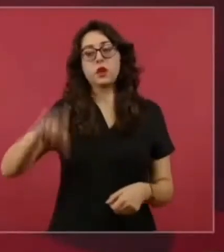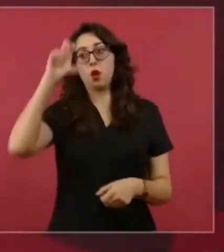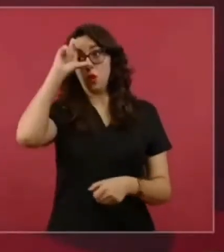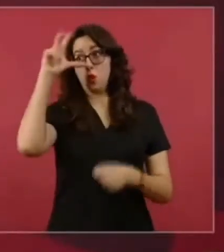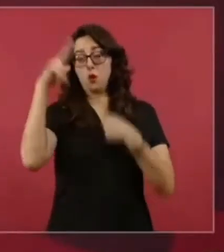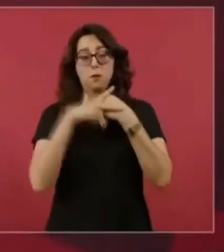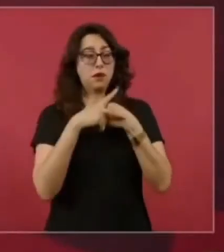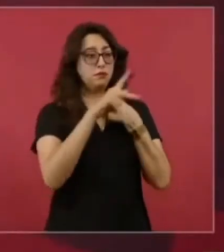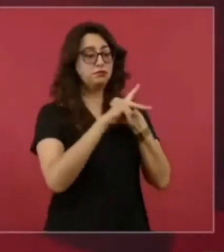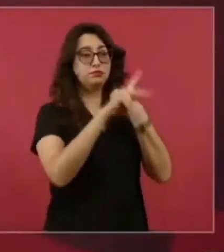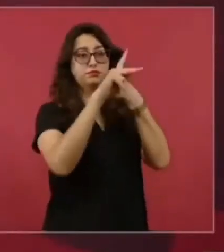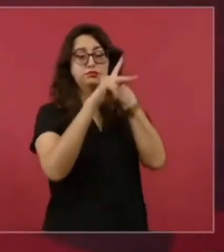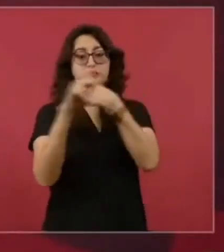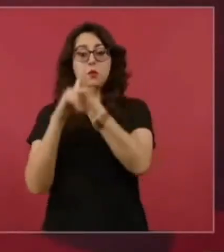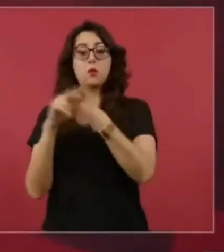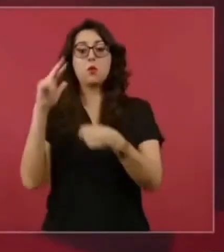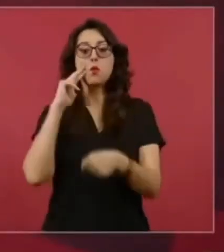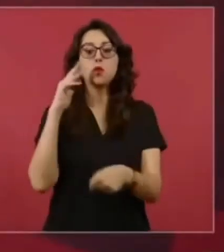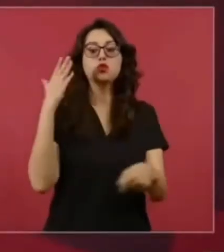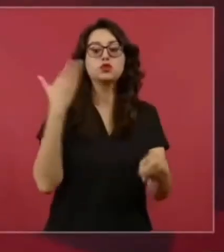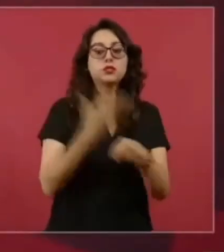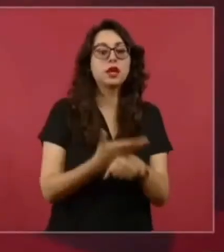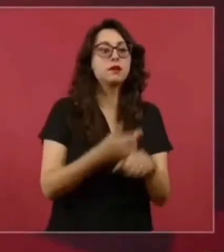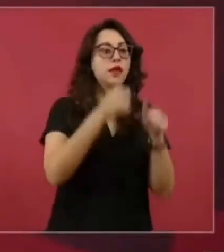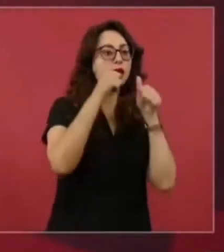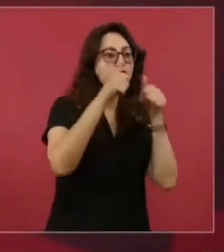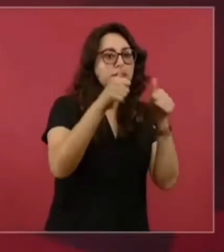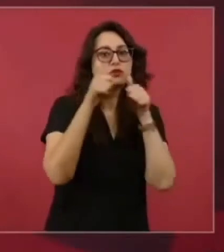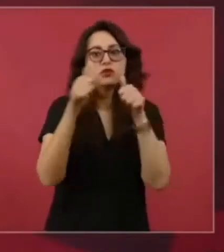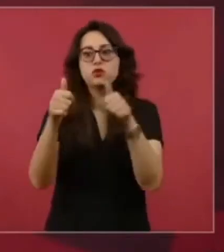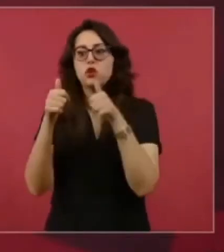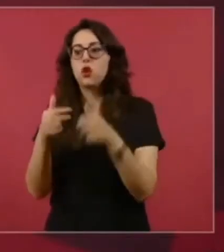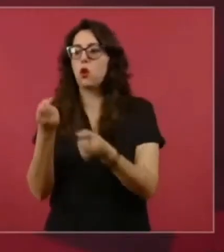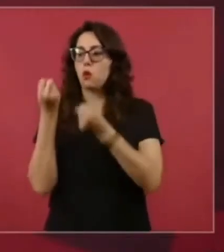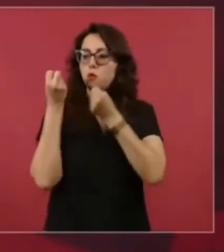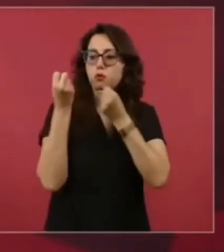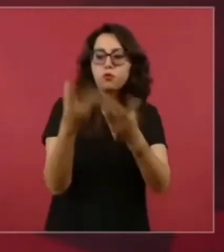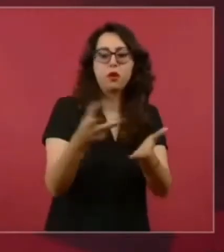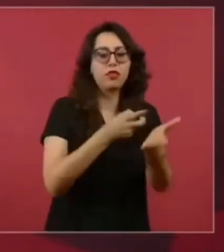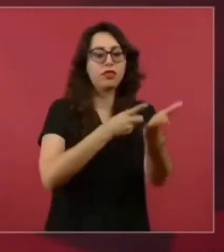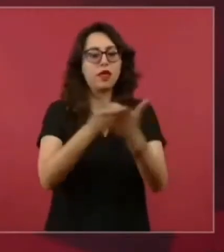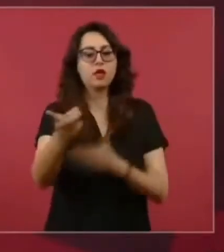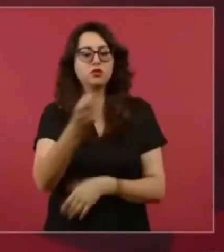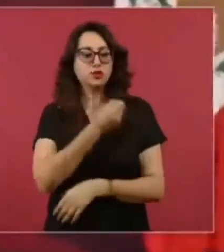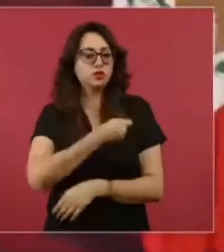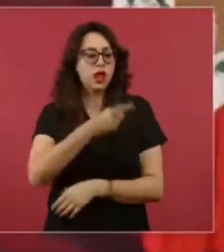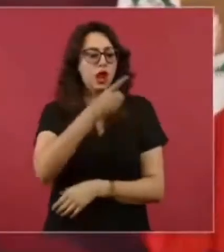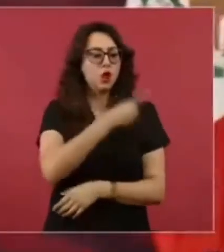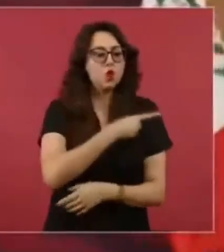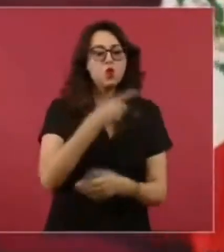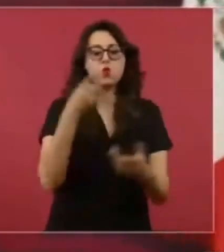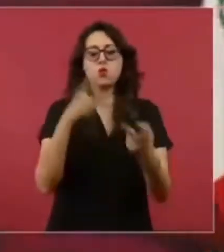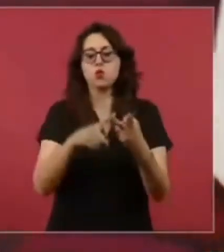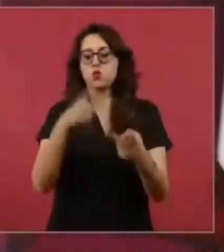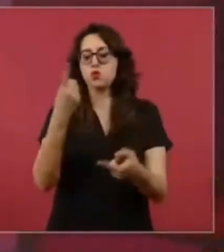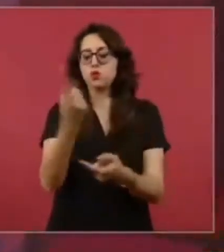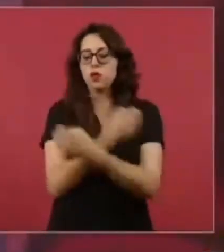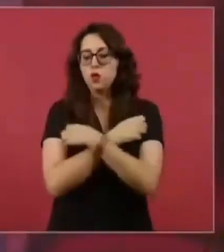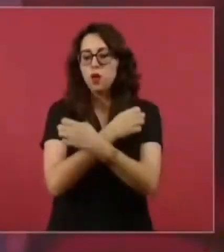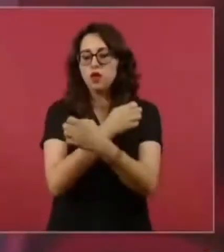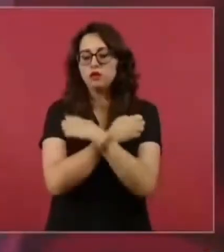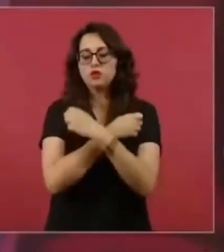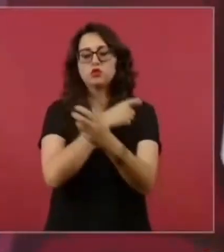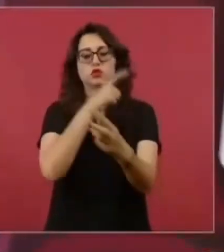Por eso, el derecho a la salud, el derecho a la educación, el derecho a la